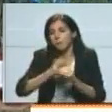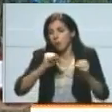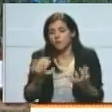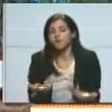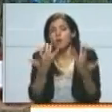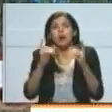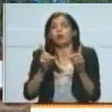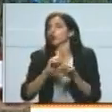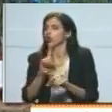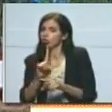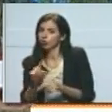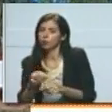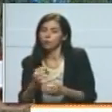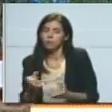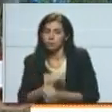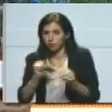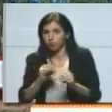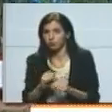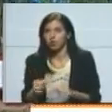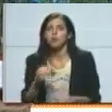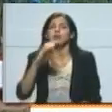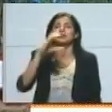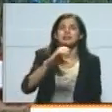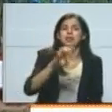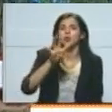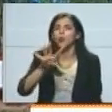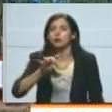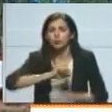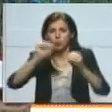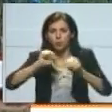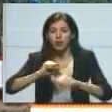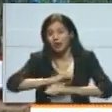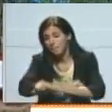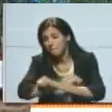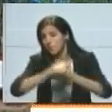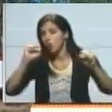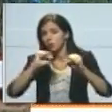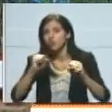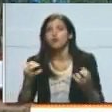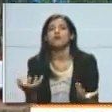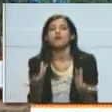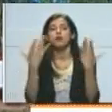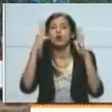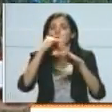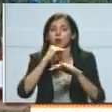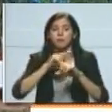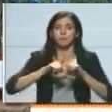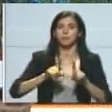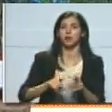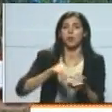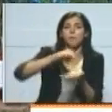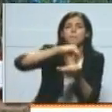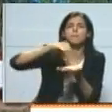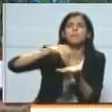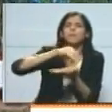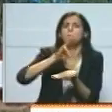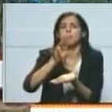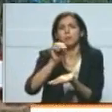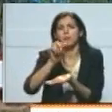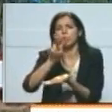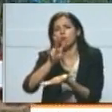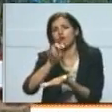el C4 explota y no genera ningún tipo de fuego, pero la pólvora, ¿cómo es el término?